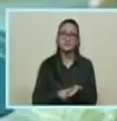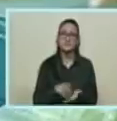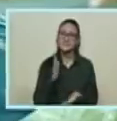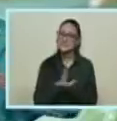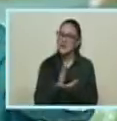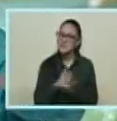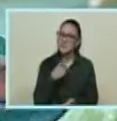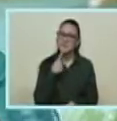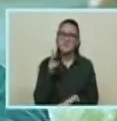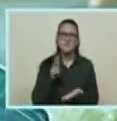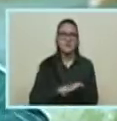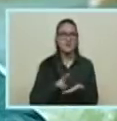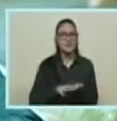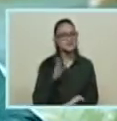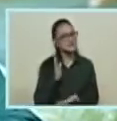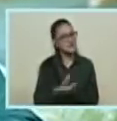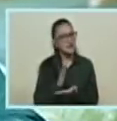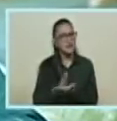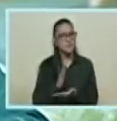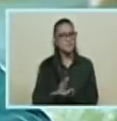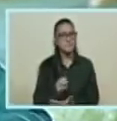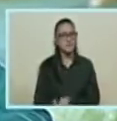Siempre hay que decirle la verdad, ¿vale?